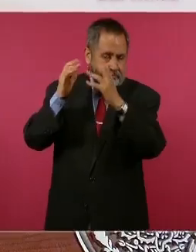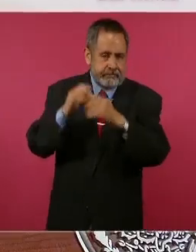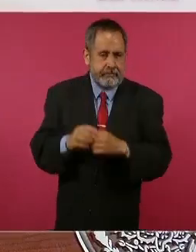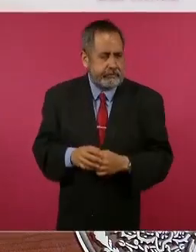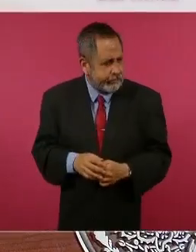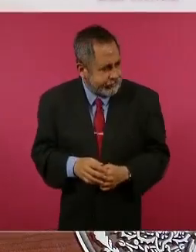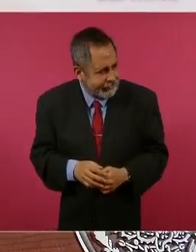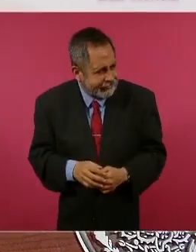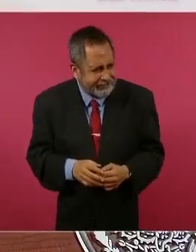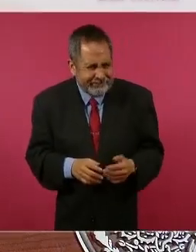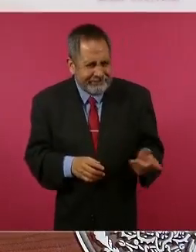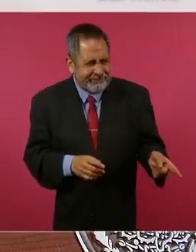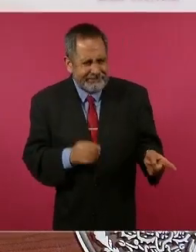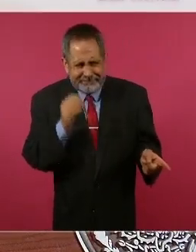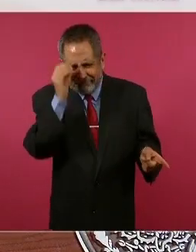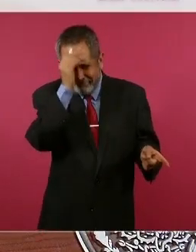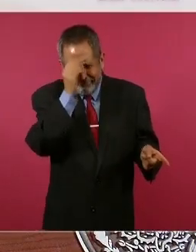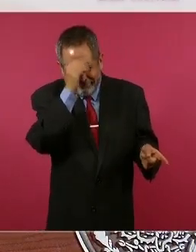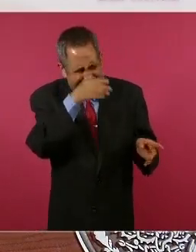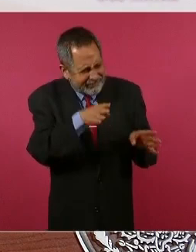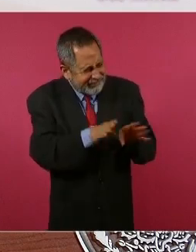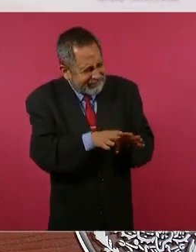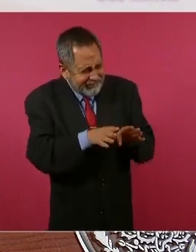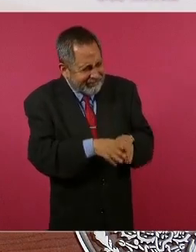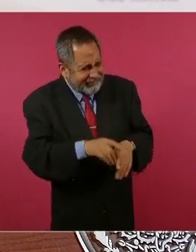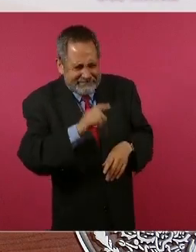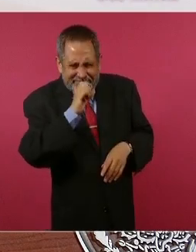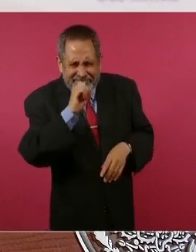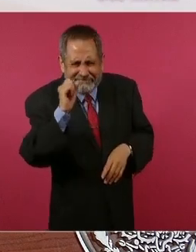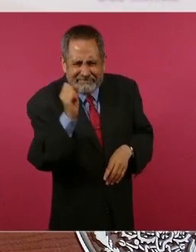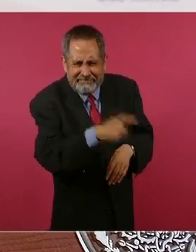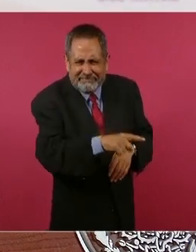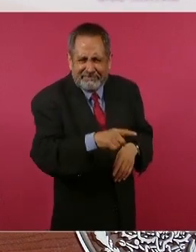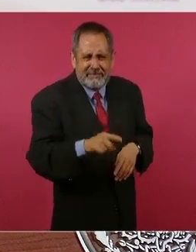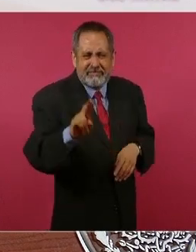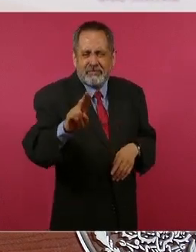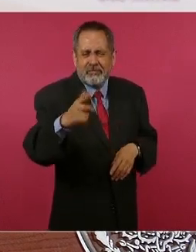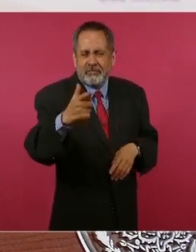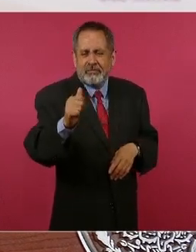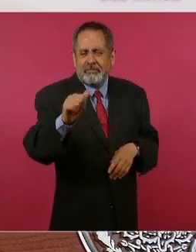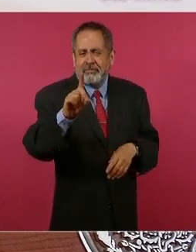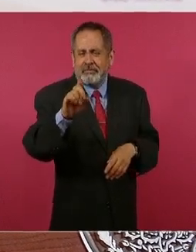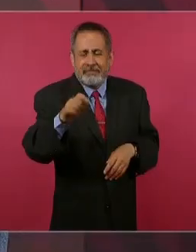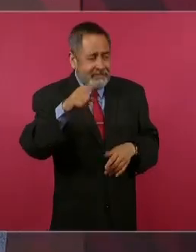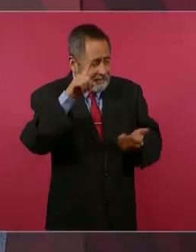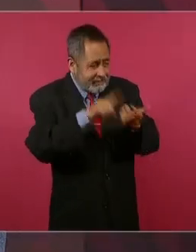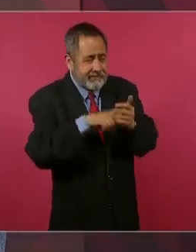opinan si ellos este señor Ugalde